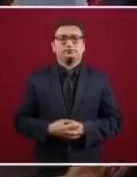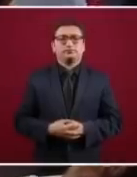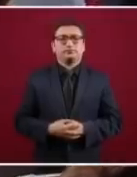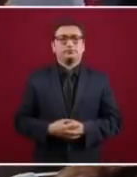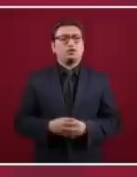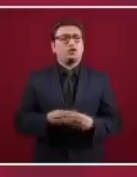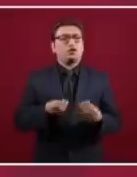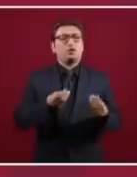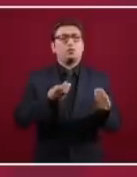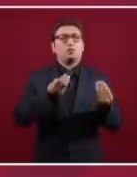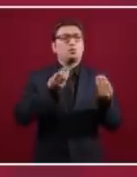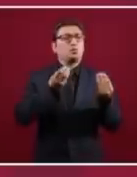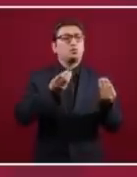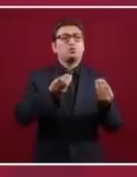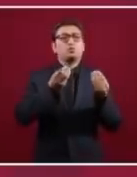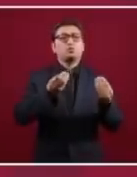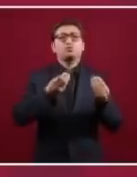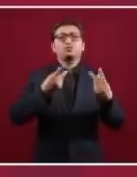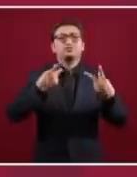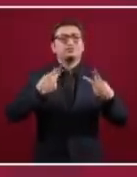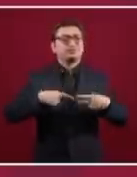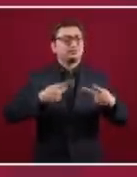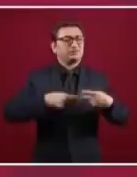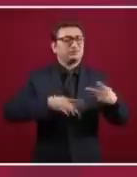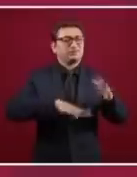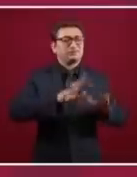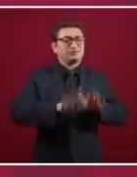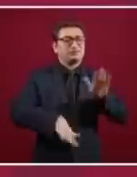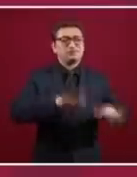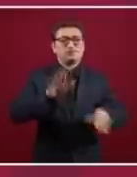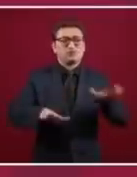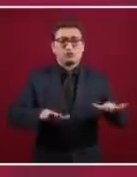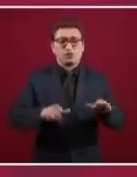queridos y que detenidos en enfrentamientos